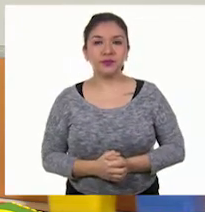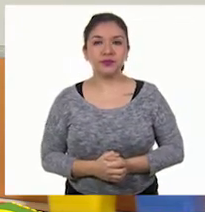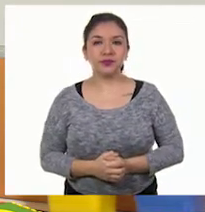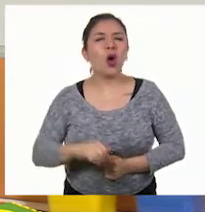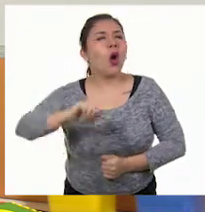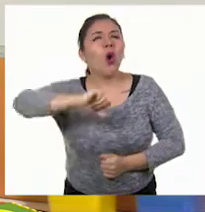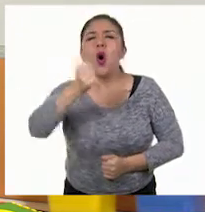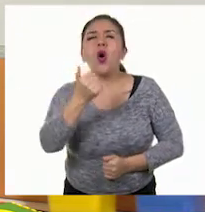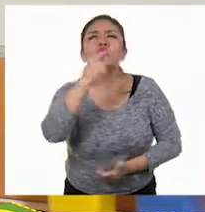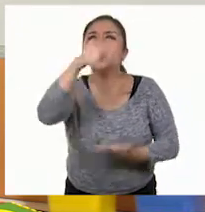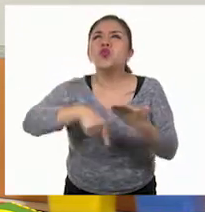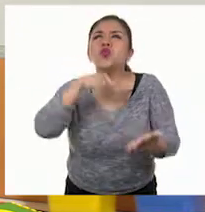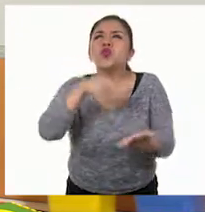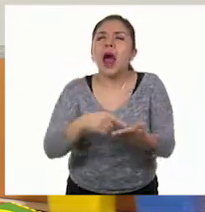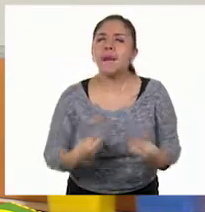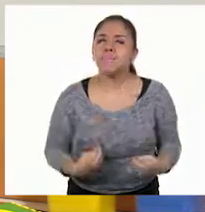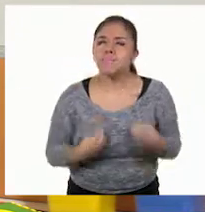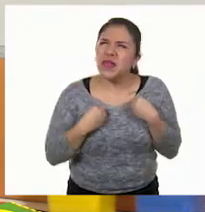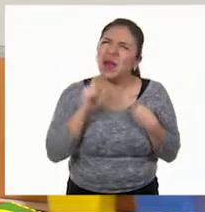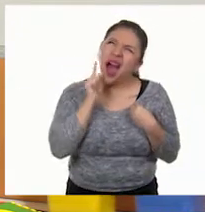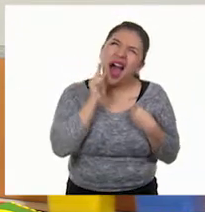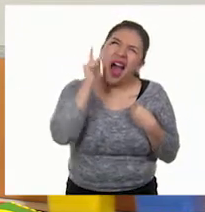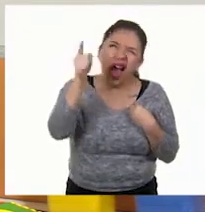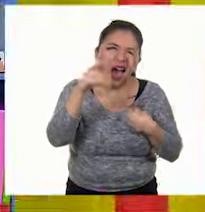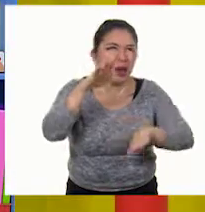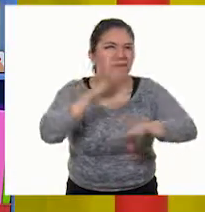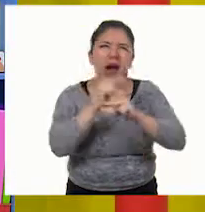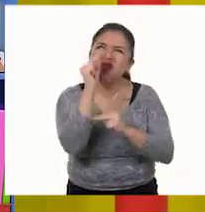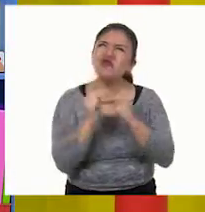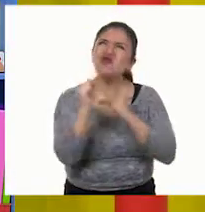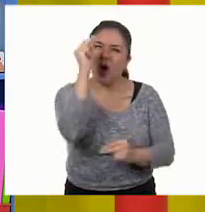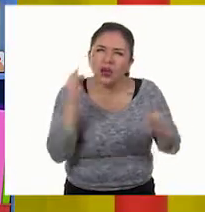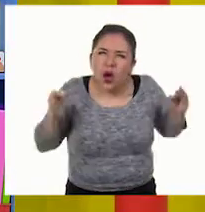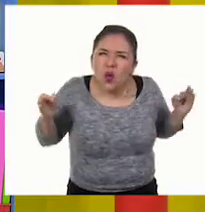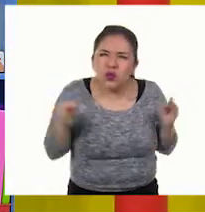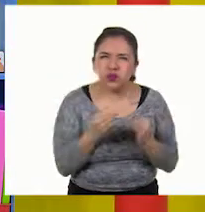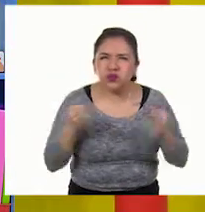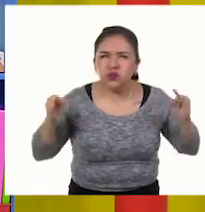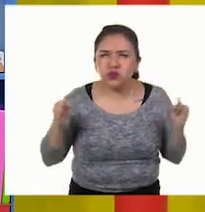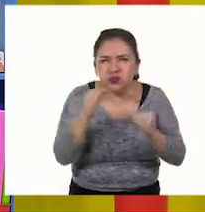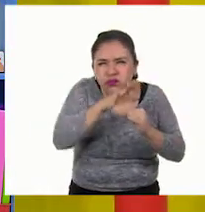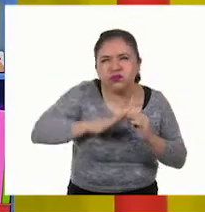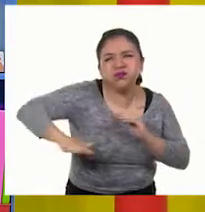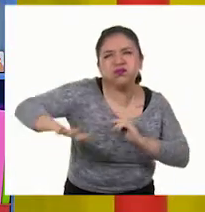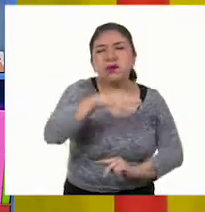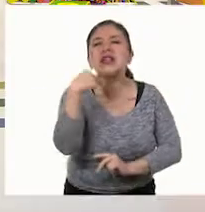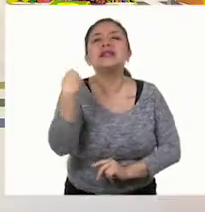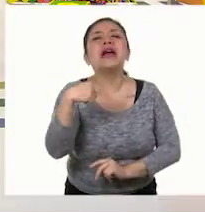o un lugar donde viven los esquimales, allá muy al norte de nuestro planeta. Y...